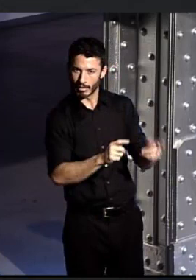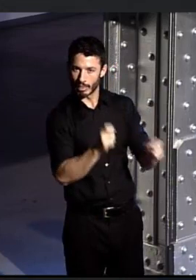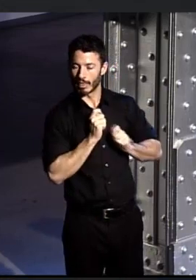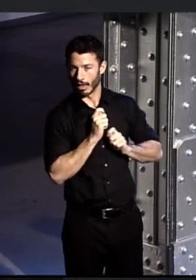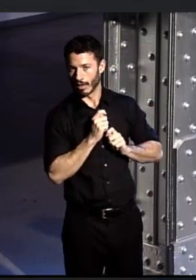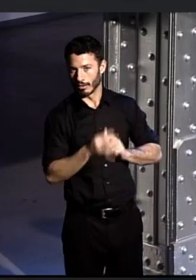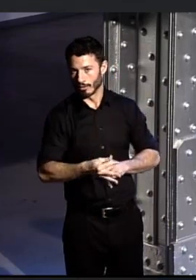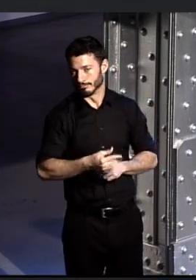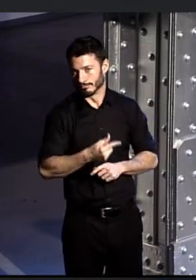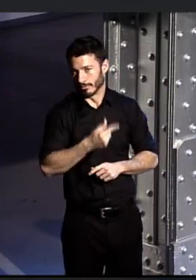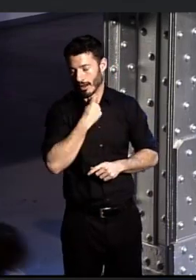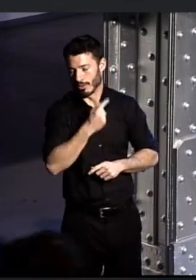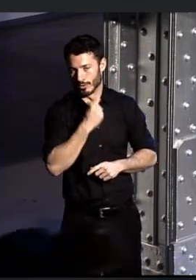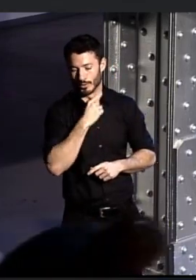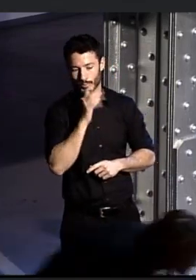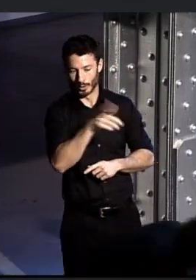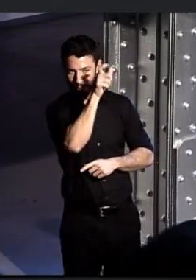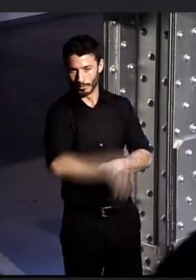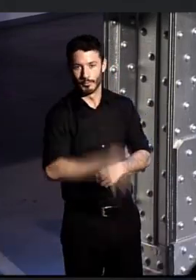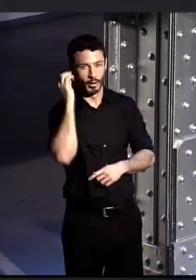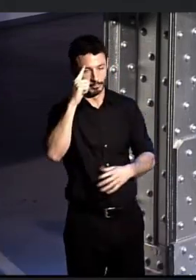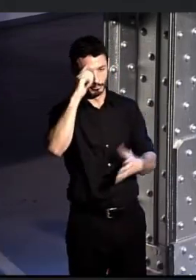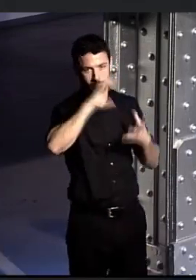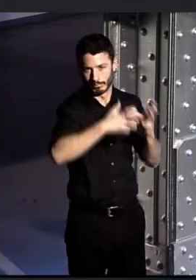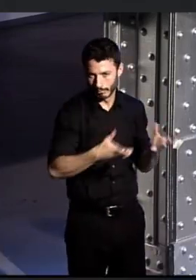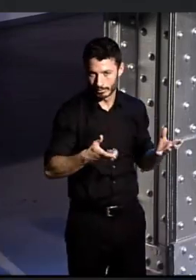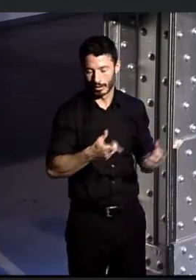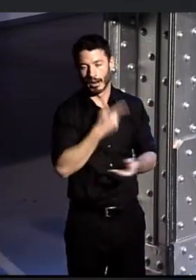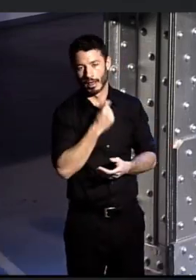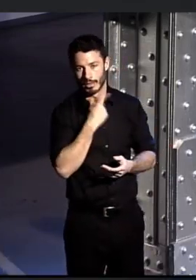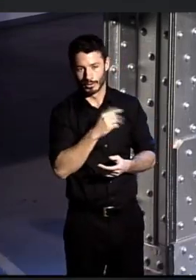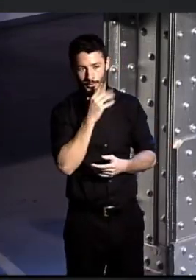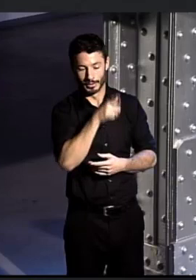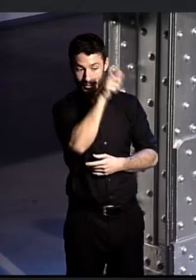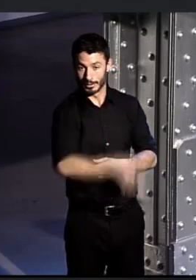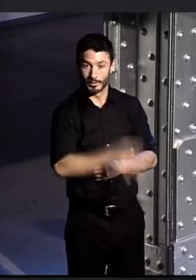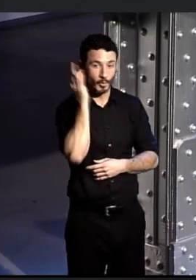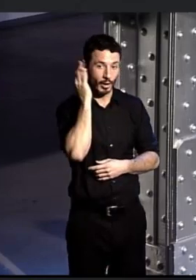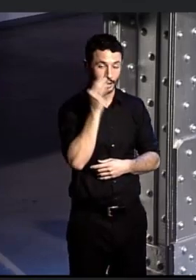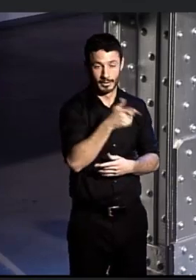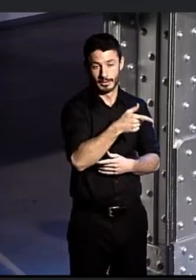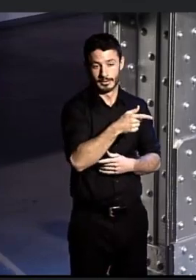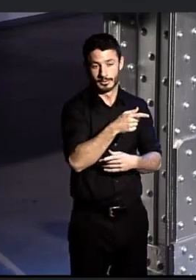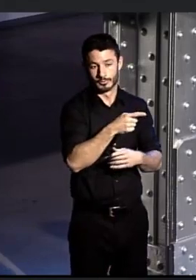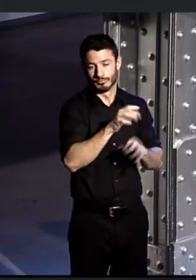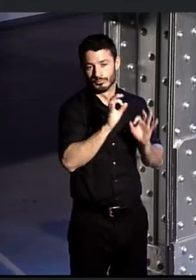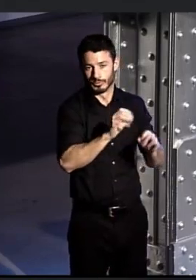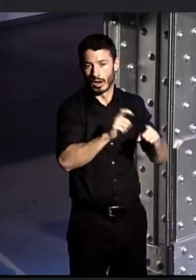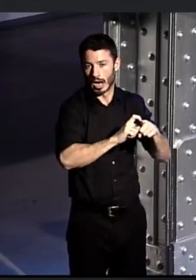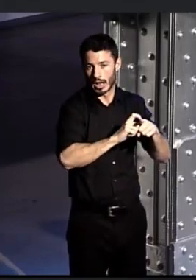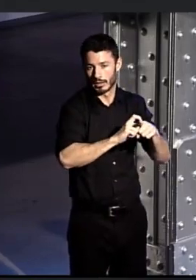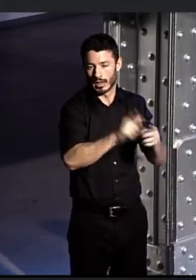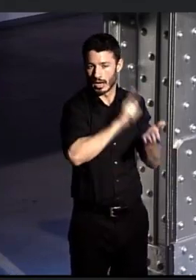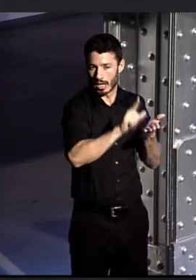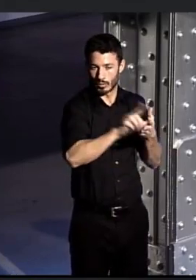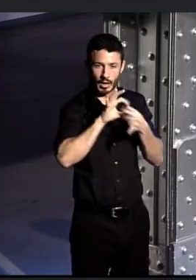la pobre, que ha perdido la cordura, que le pasa todo un suceso de desgracias, pero es porque responde a un patrón que existe en la literatura. Eso es muy